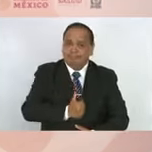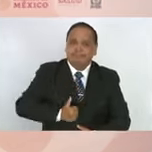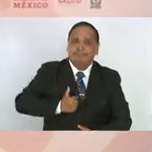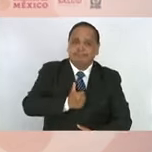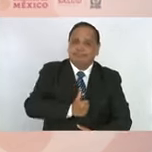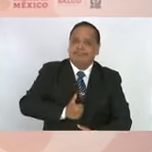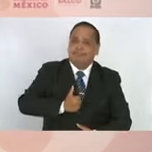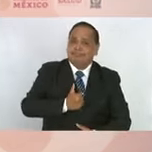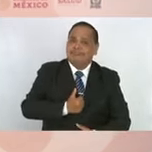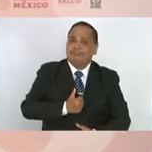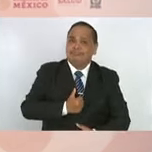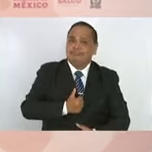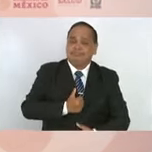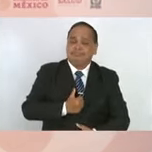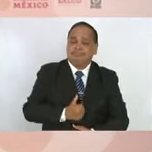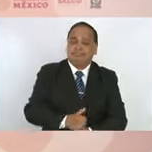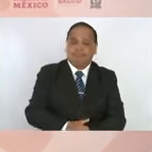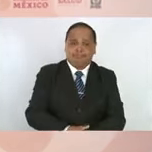y